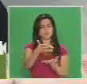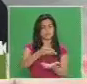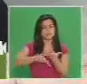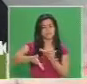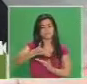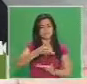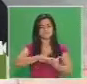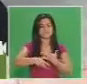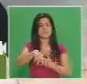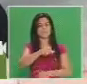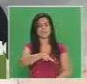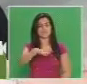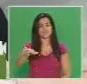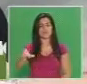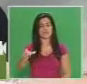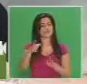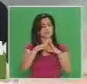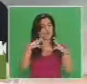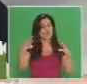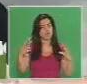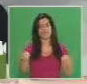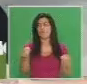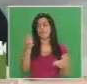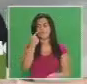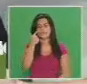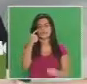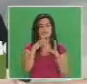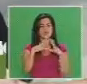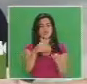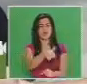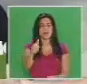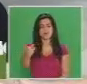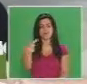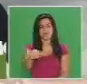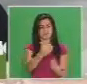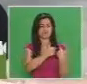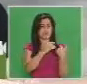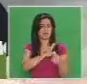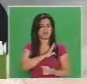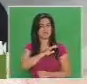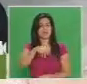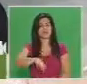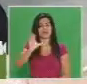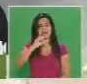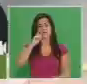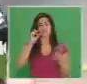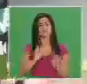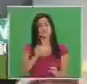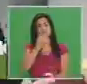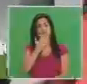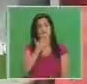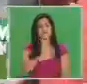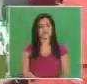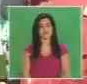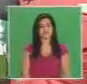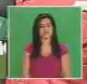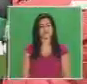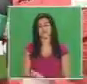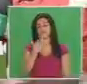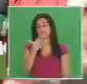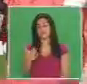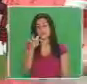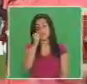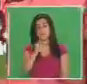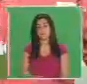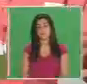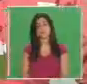convive, cómo nos preocupamos todos, cada uno dentro de su aspecto, porque esta Caracas sea cada día más bella. Así es. Agradecemos su palabra. Vamos a